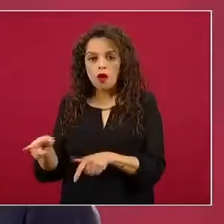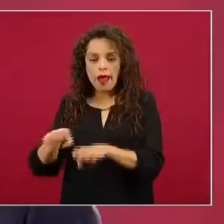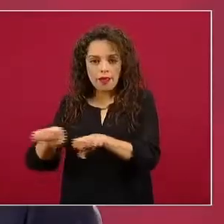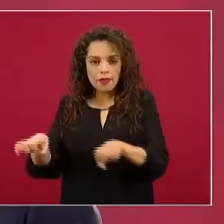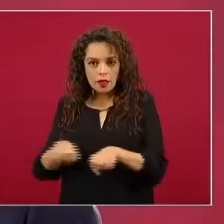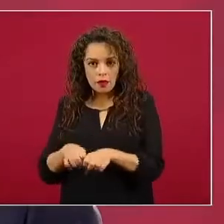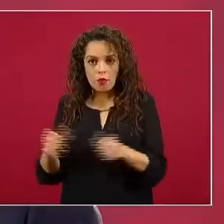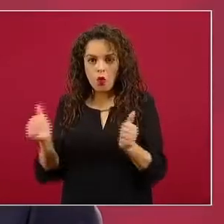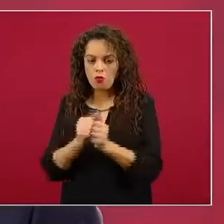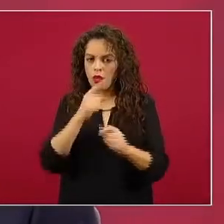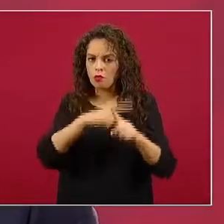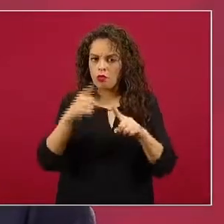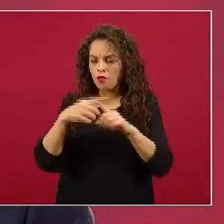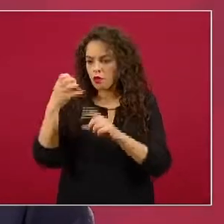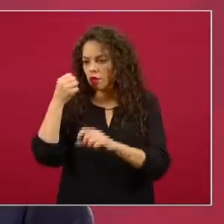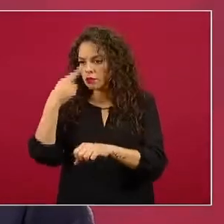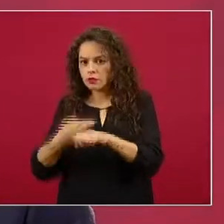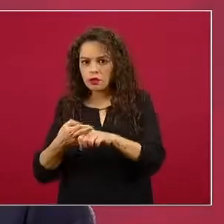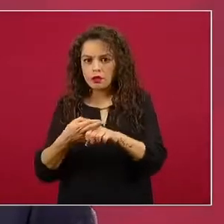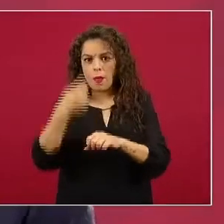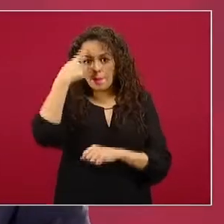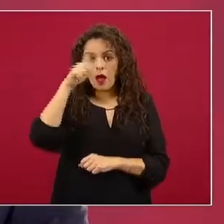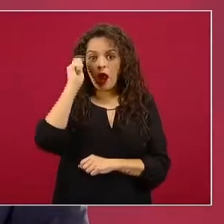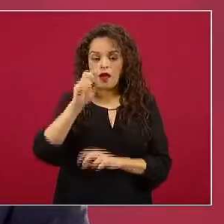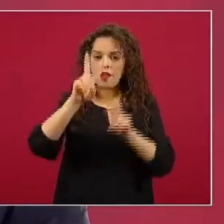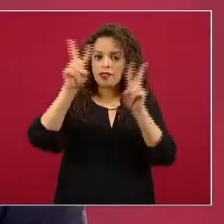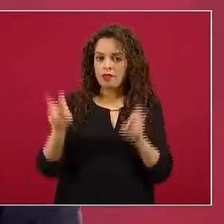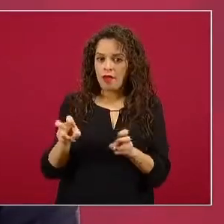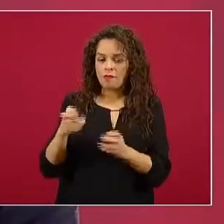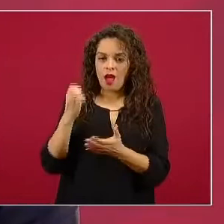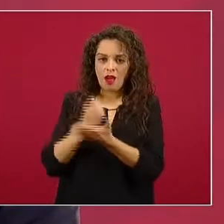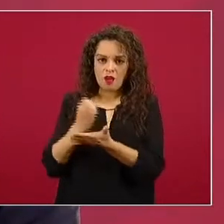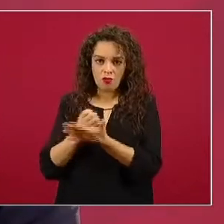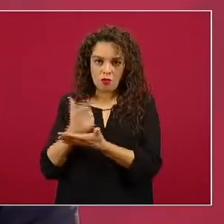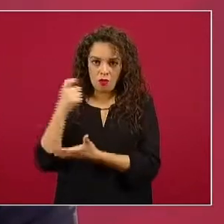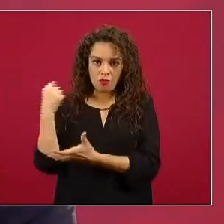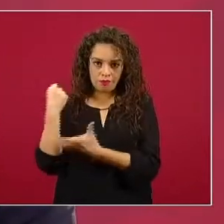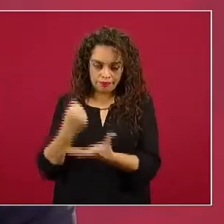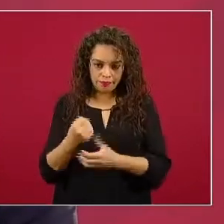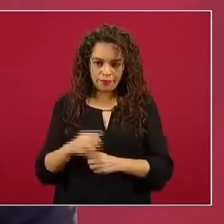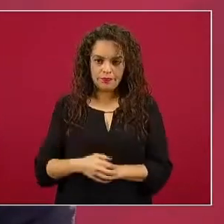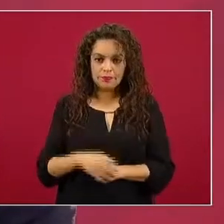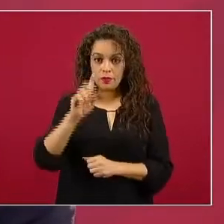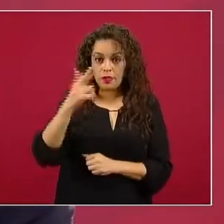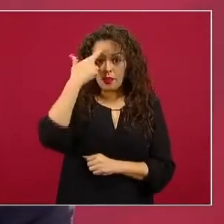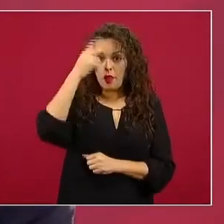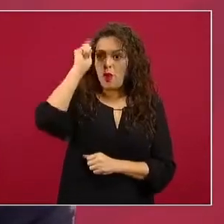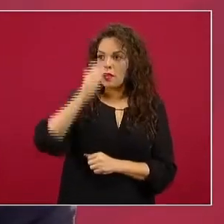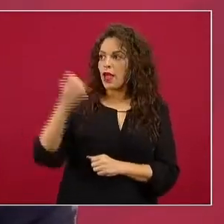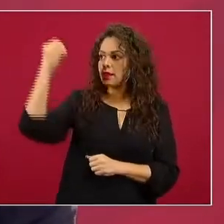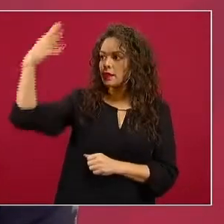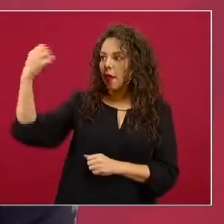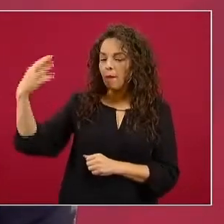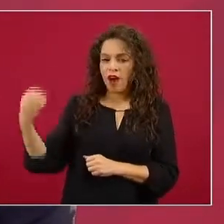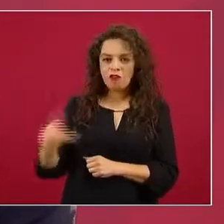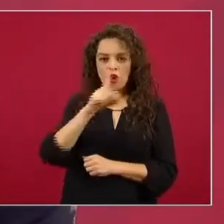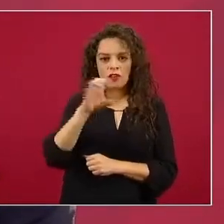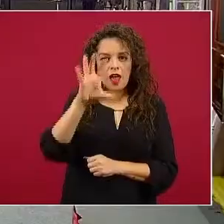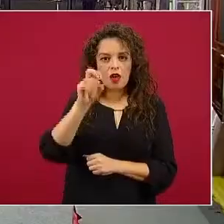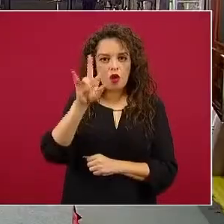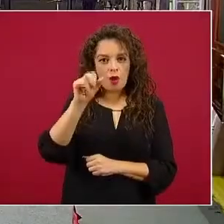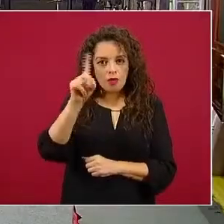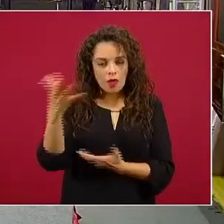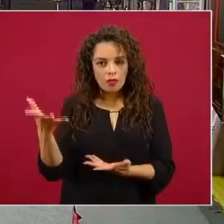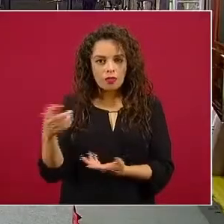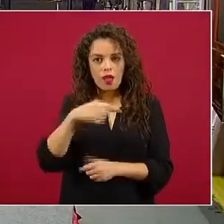múltiples secretarías de Estado para los aspectos económicos. Recordar que el propio semáforo de riesgo COVID, la propia diseño e